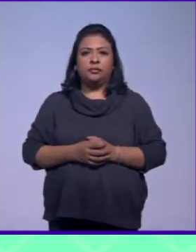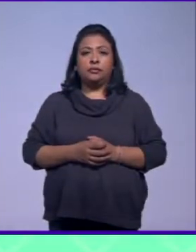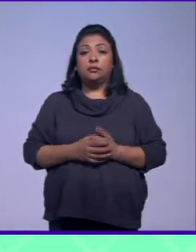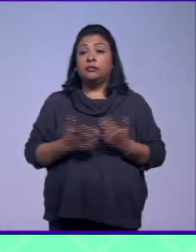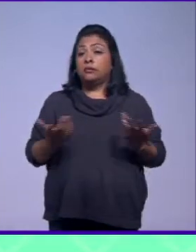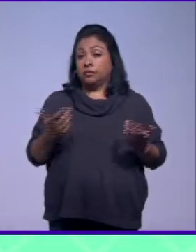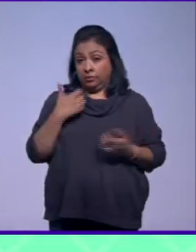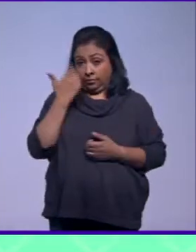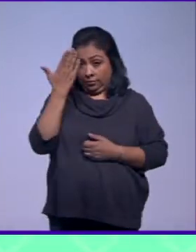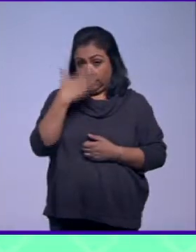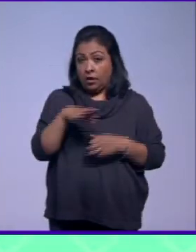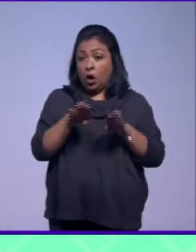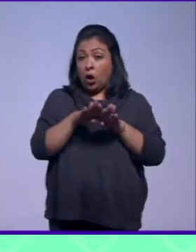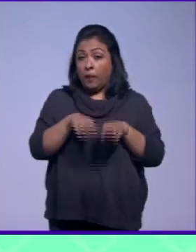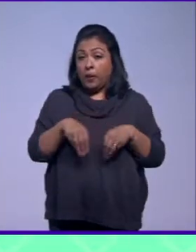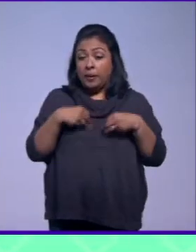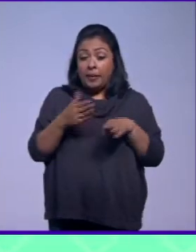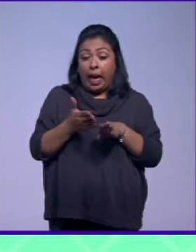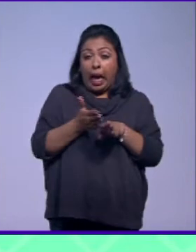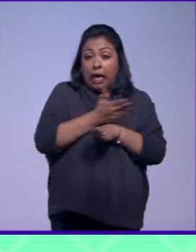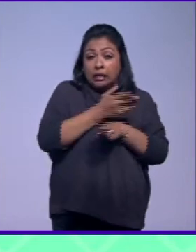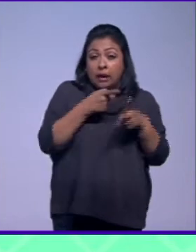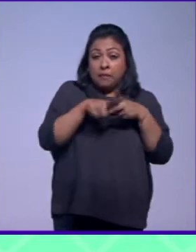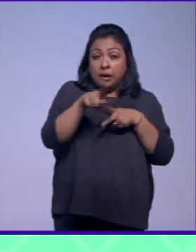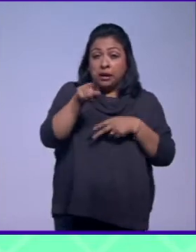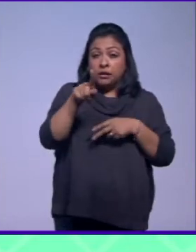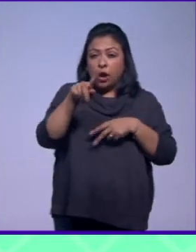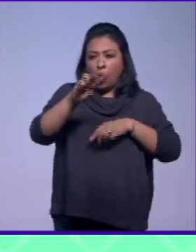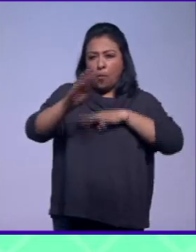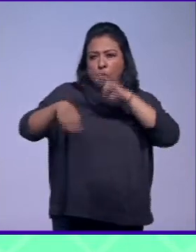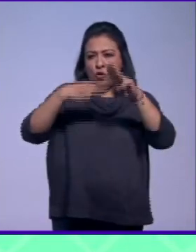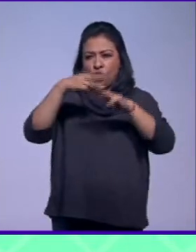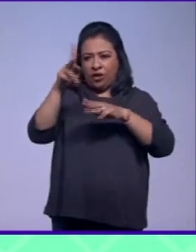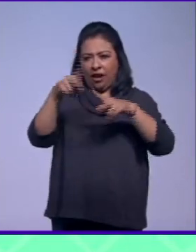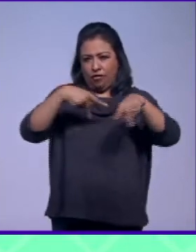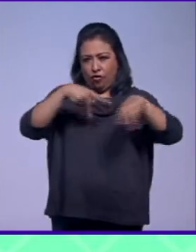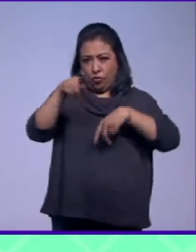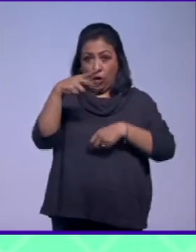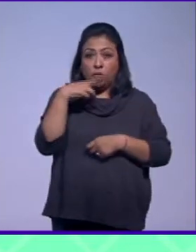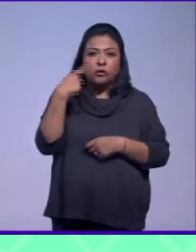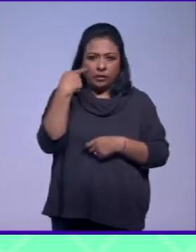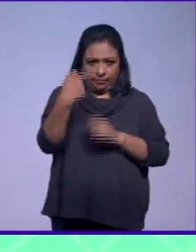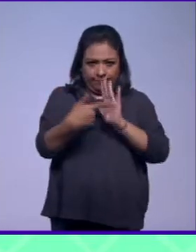bueno quieres saber cómo se vive la antesala del mundial allá en rusia vamos a verlo